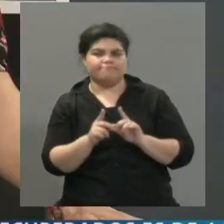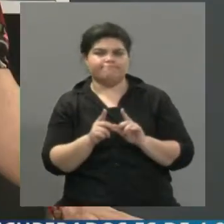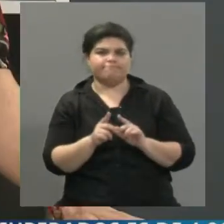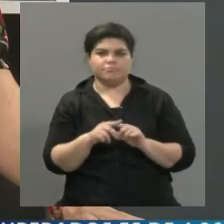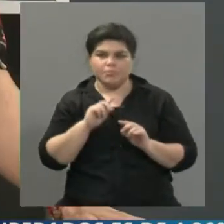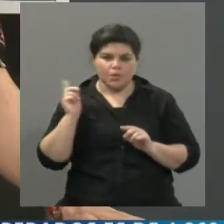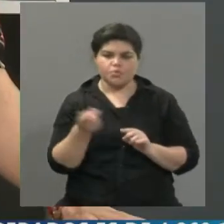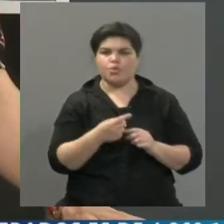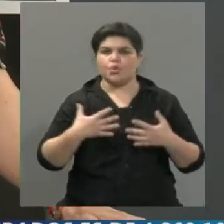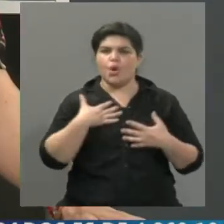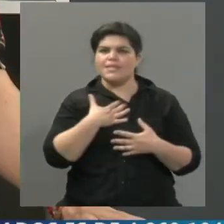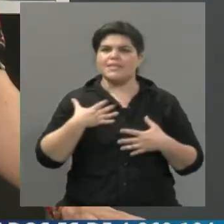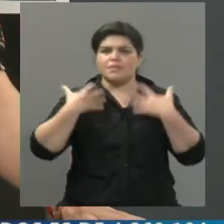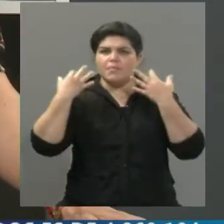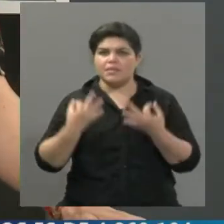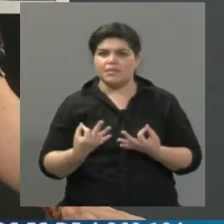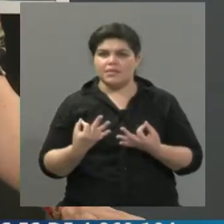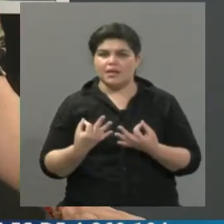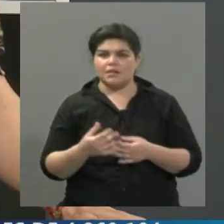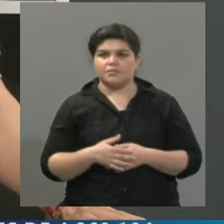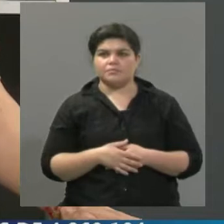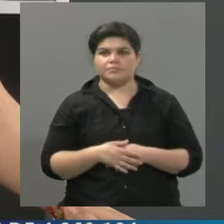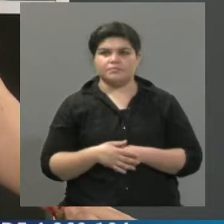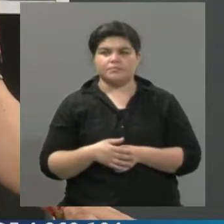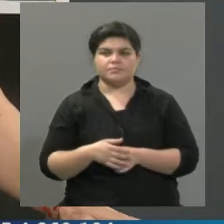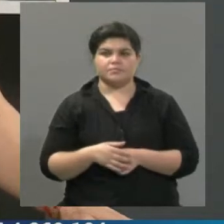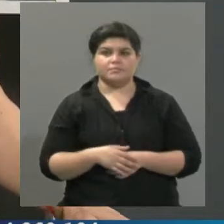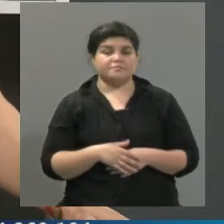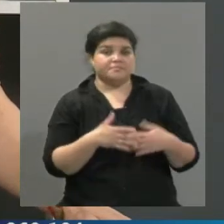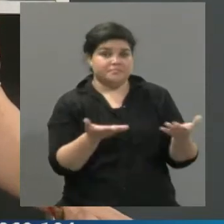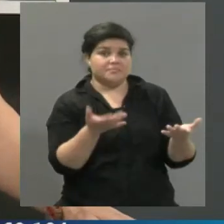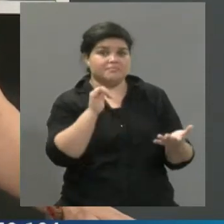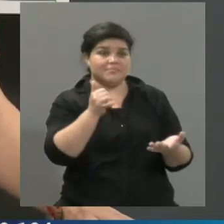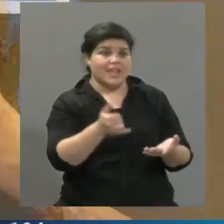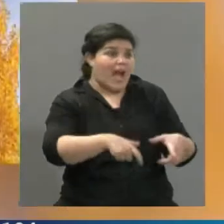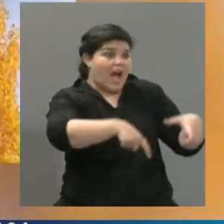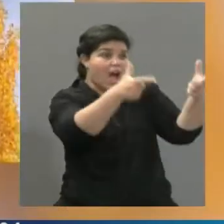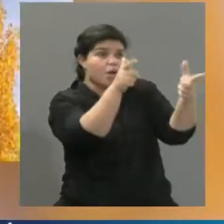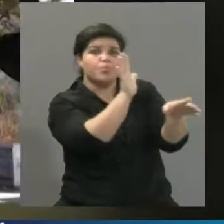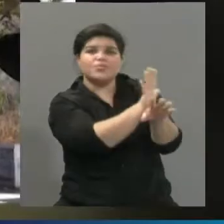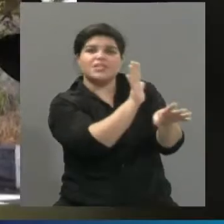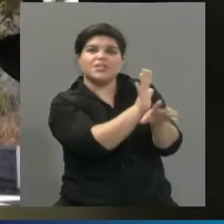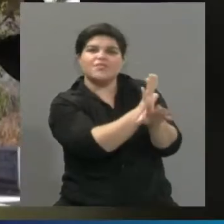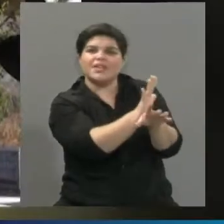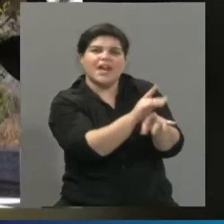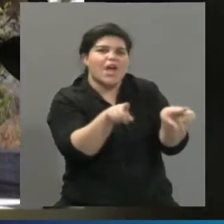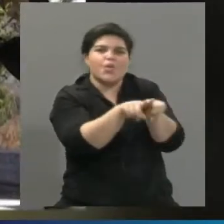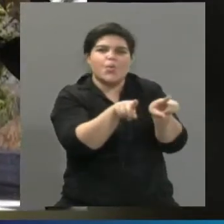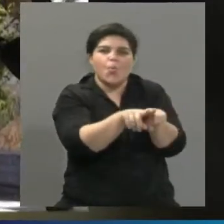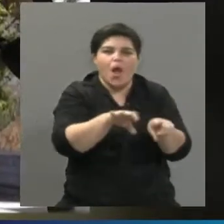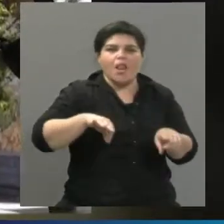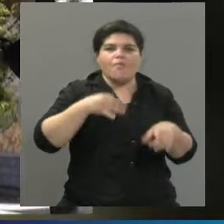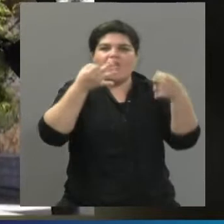bienestar. Digo, volvemos a lo mismo, de la necesidad de conocer más. Es calidad de vida. Si lo miramos por el